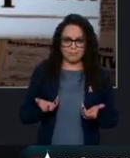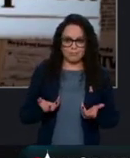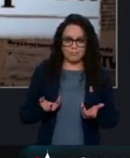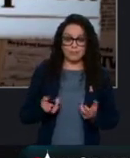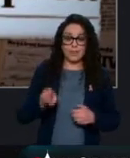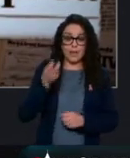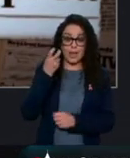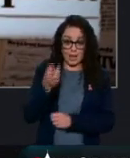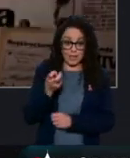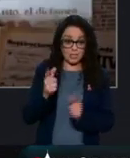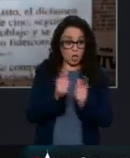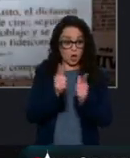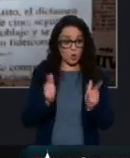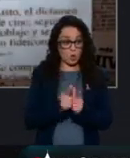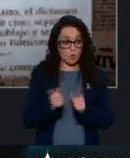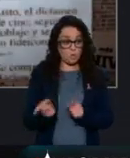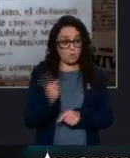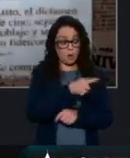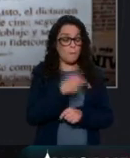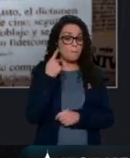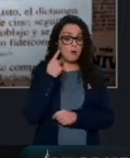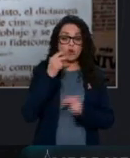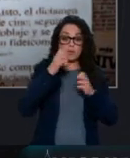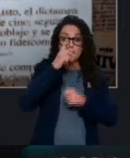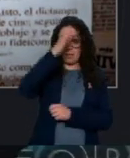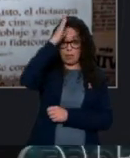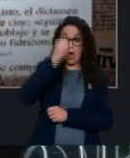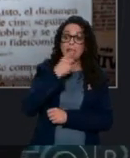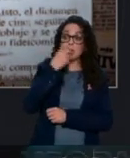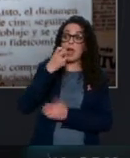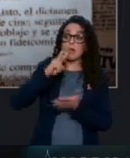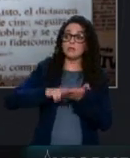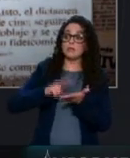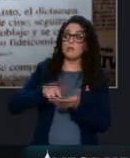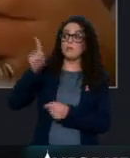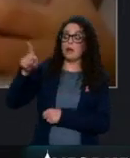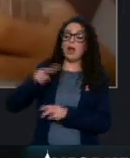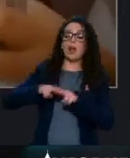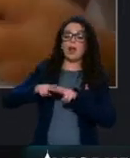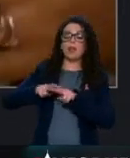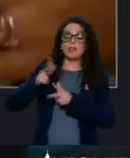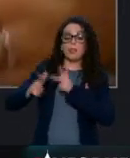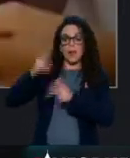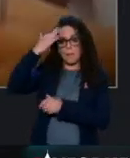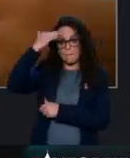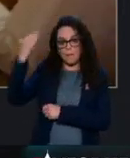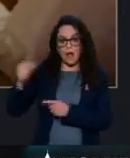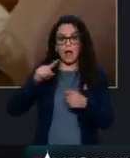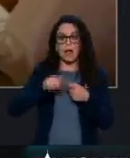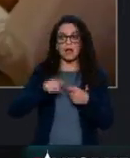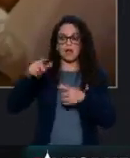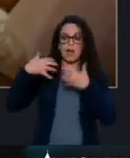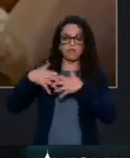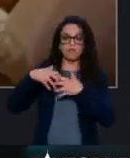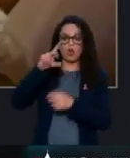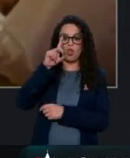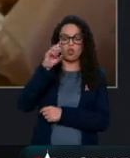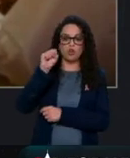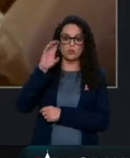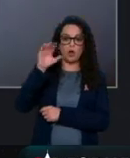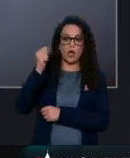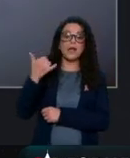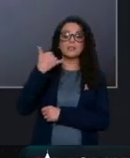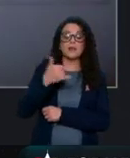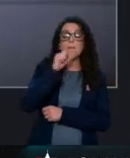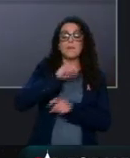bloque opositor dice que costó el Tren Maya, la refinería de Dos Bocas y el Aeropuerto Internacional Felipe Ángeles, que más o menos